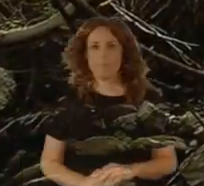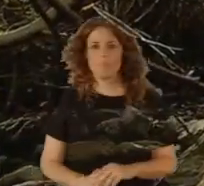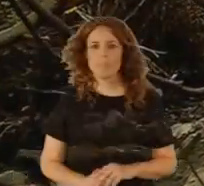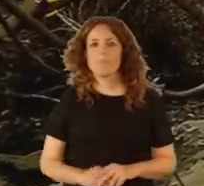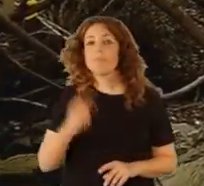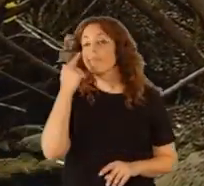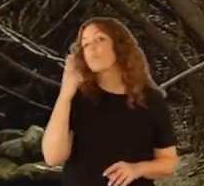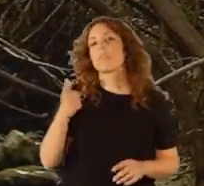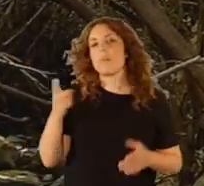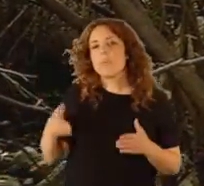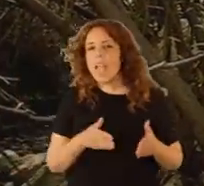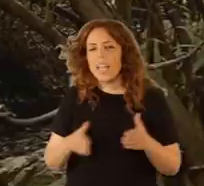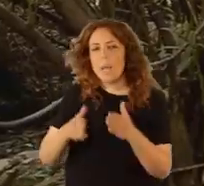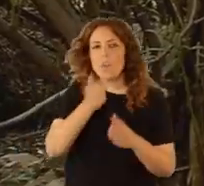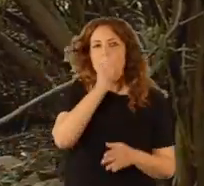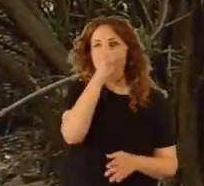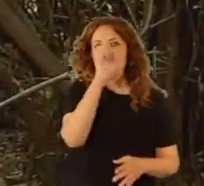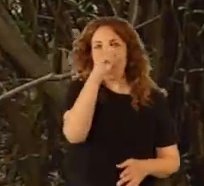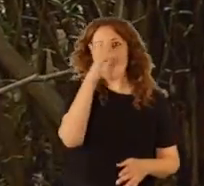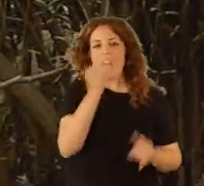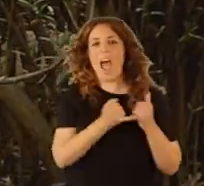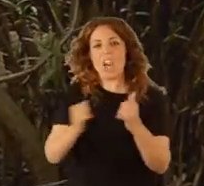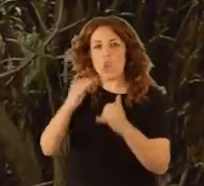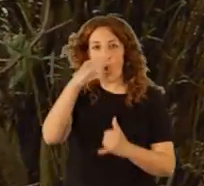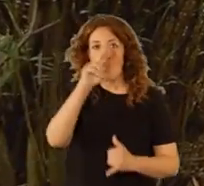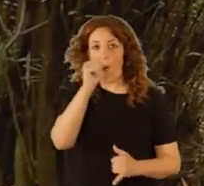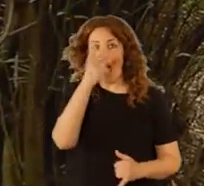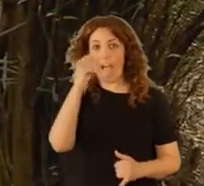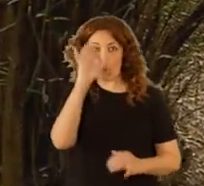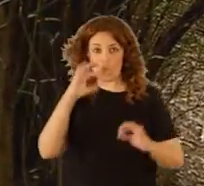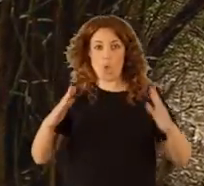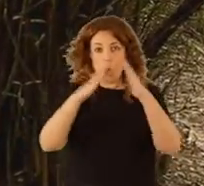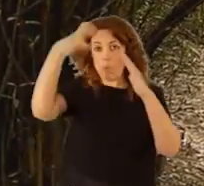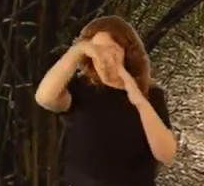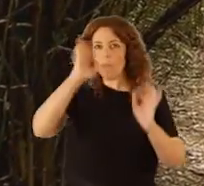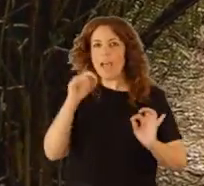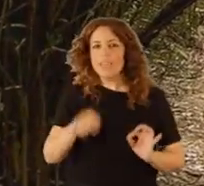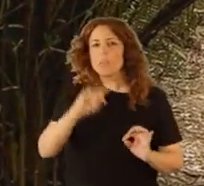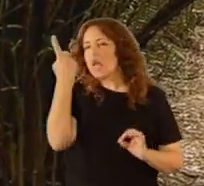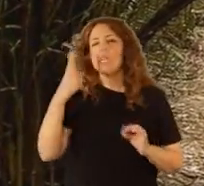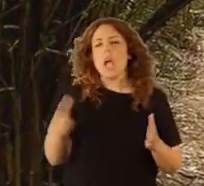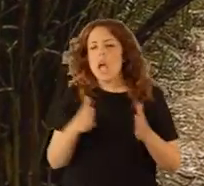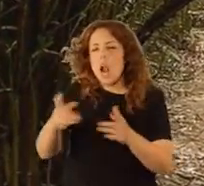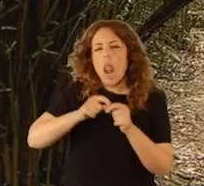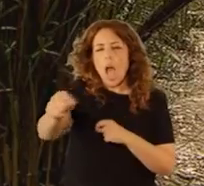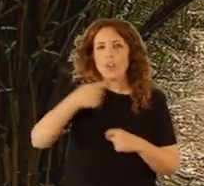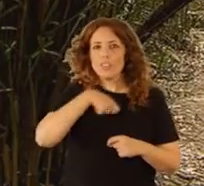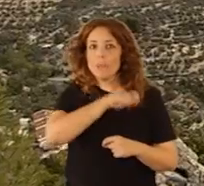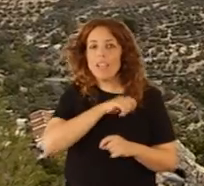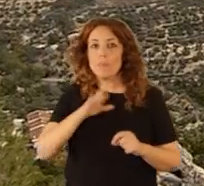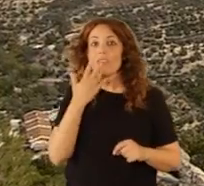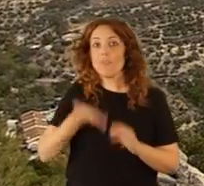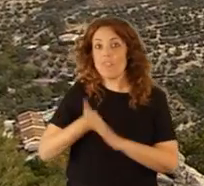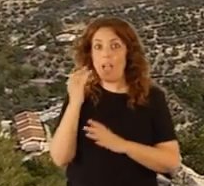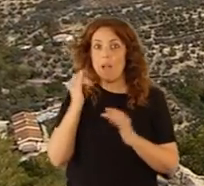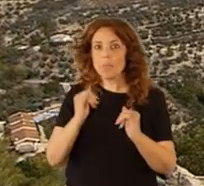ecosistemas este sendero por el adelf de cuadros en vezmar uno de los largos de España es una fiesta de color para